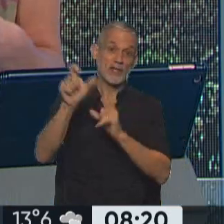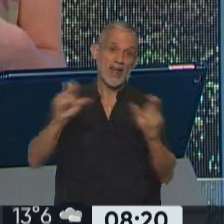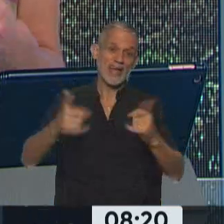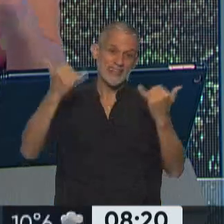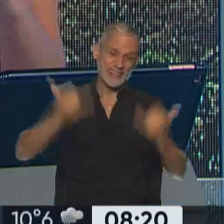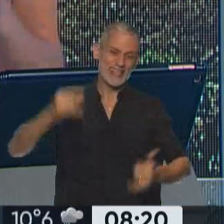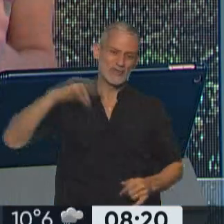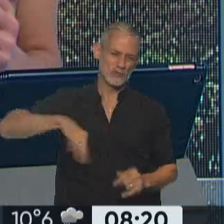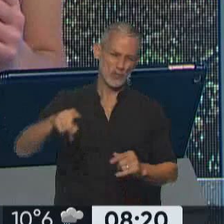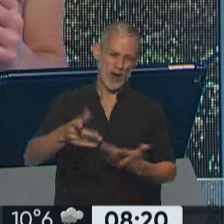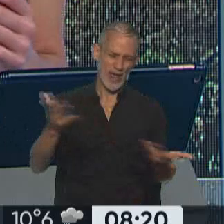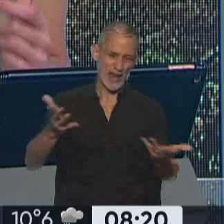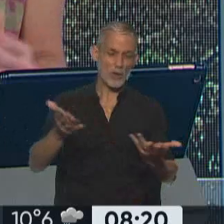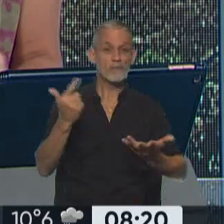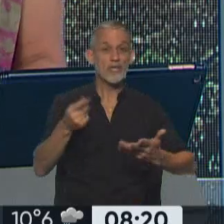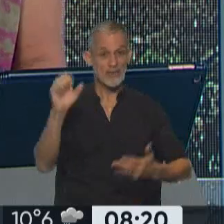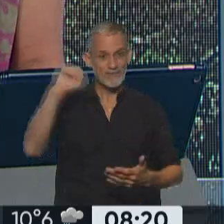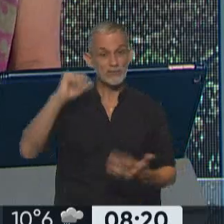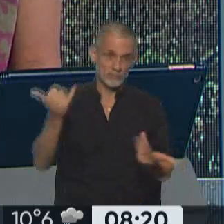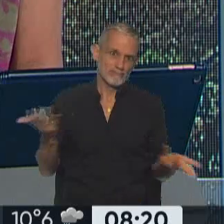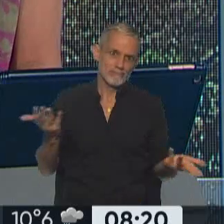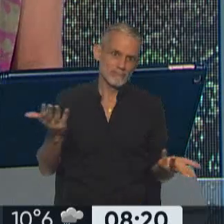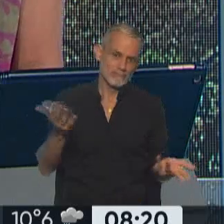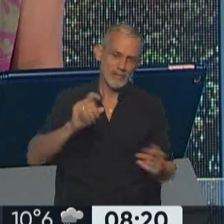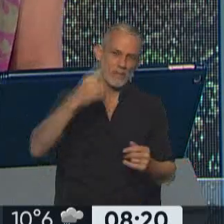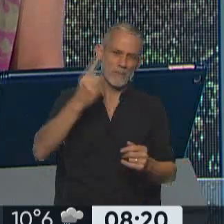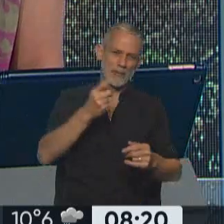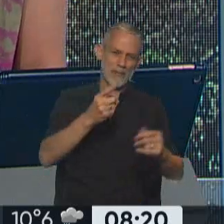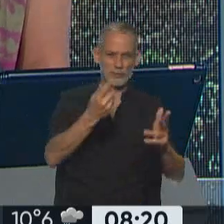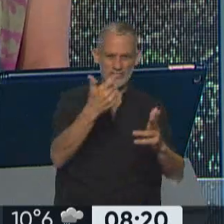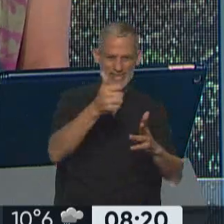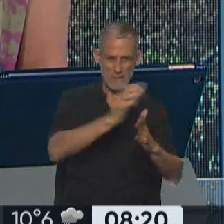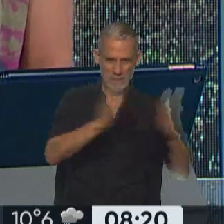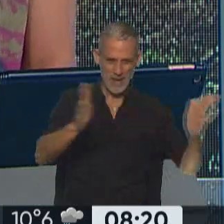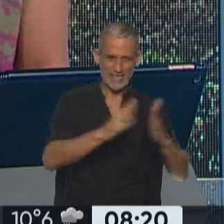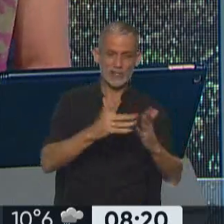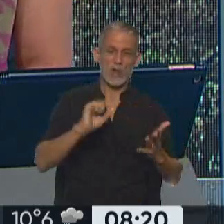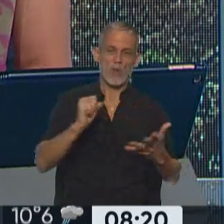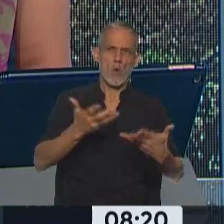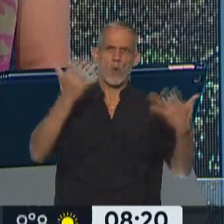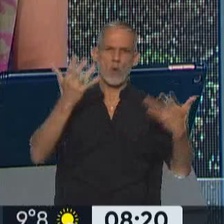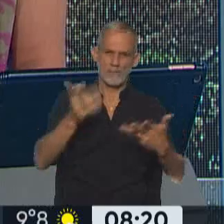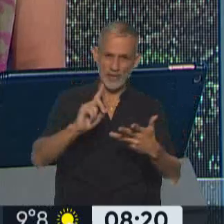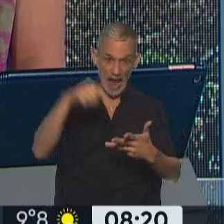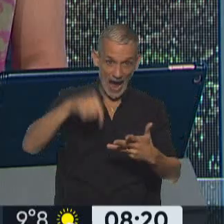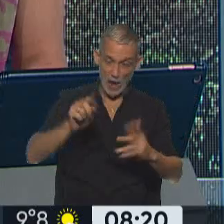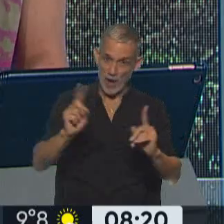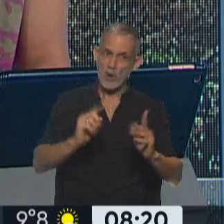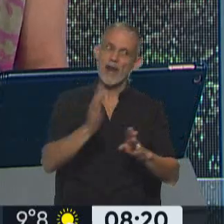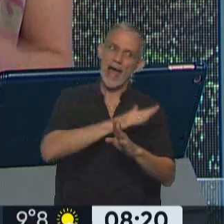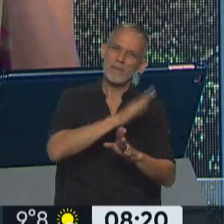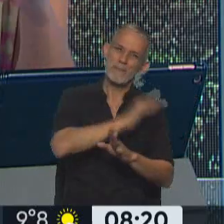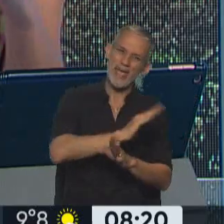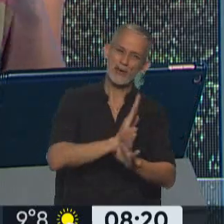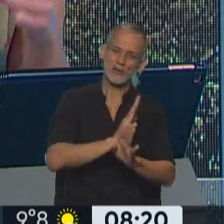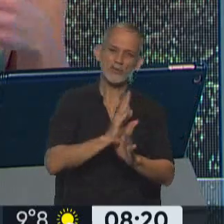ingresos y si bien hubo mucha inflación en la primera mitad de año, no fue tanto como hay ahora. Claro. Y